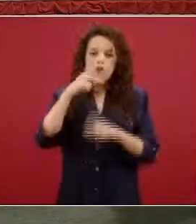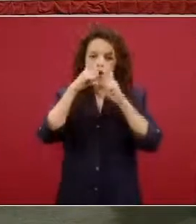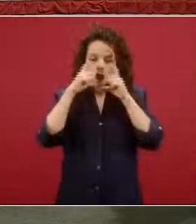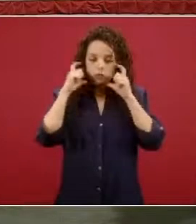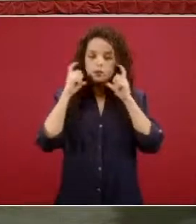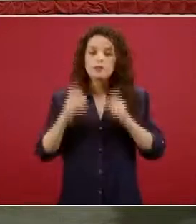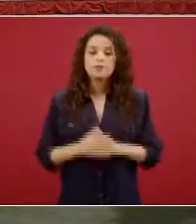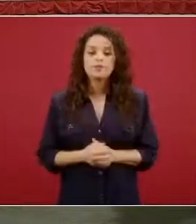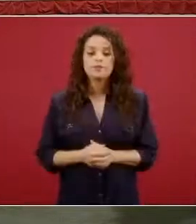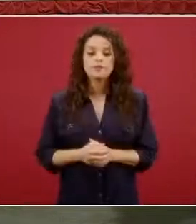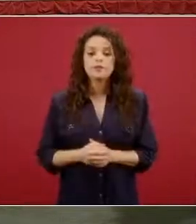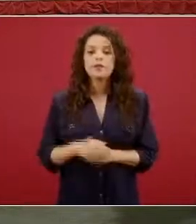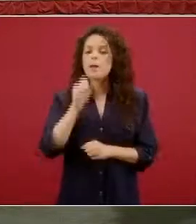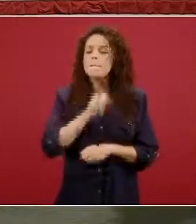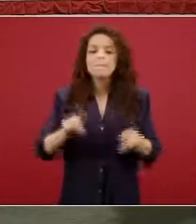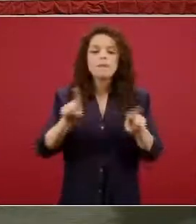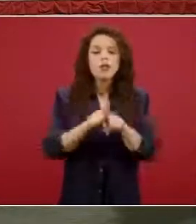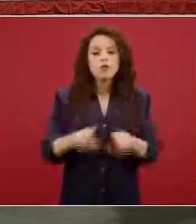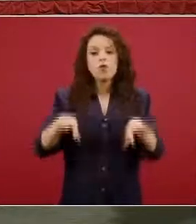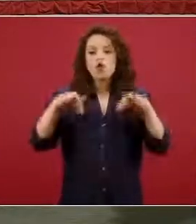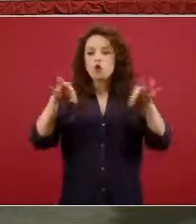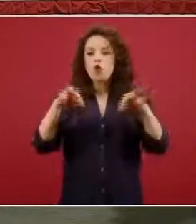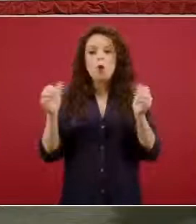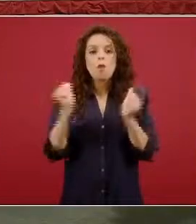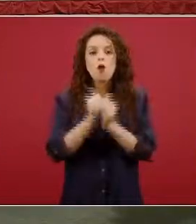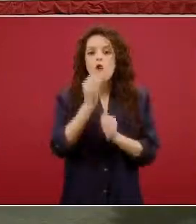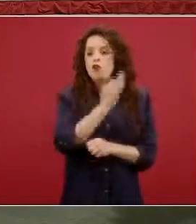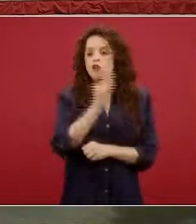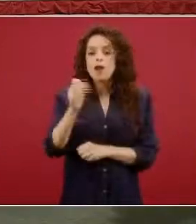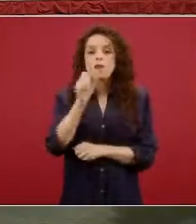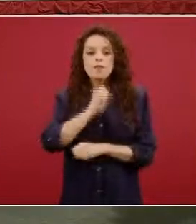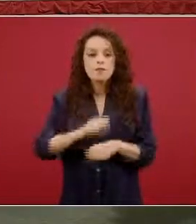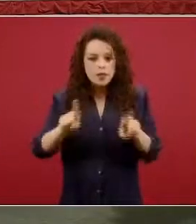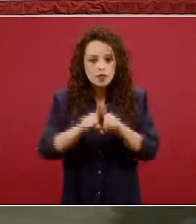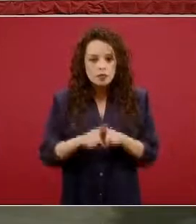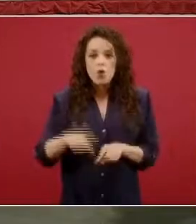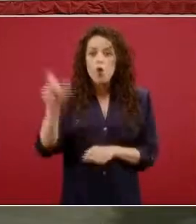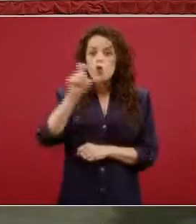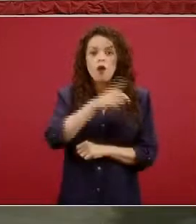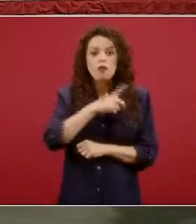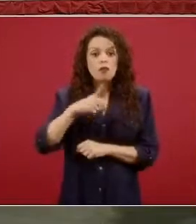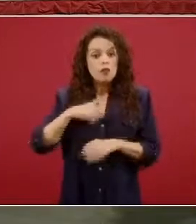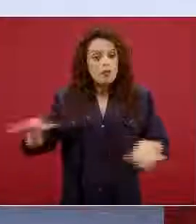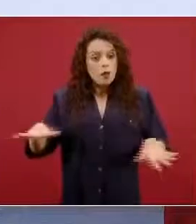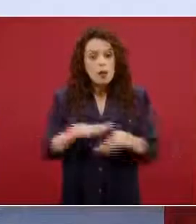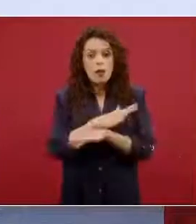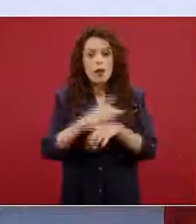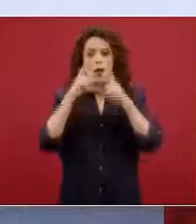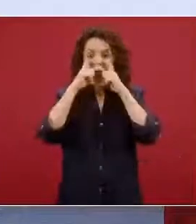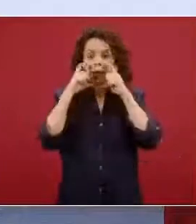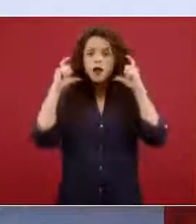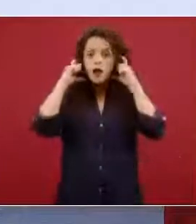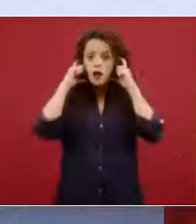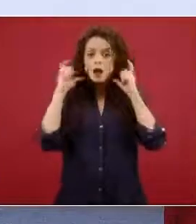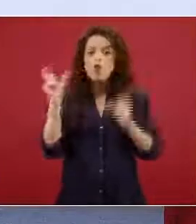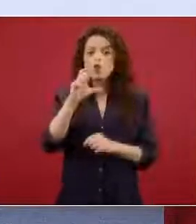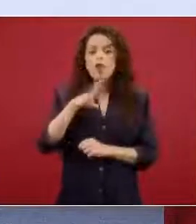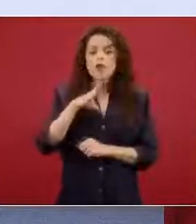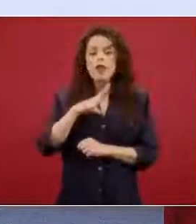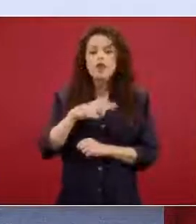Mismos documentos de mismas fechas. ¿Cuándo hay que cambiar el cubrebocas? Una vez que está humedecido, sucio o